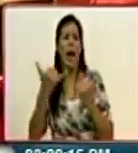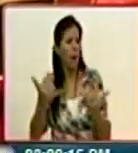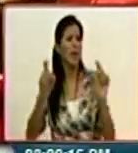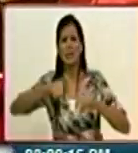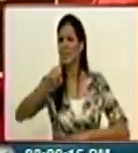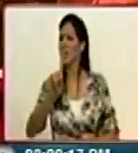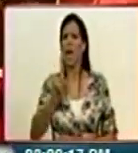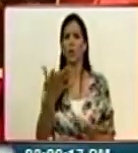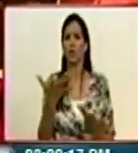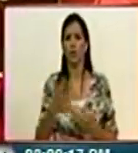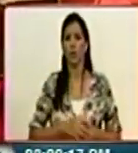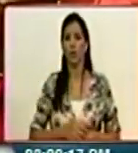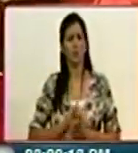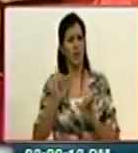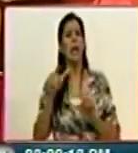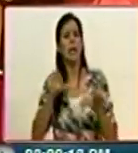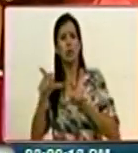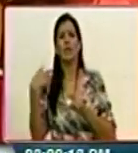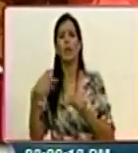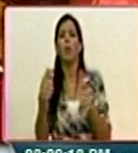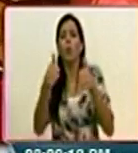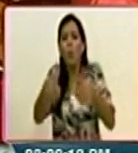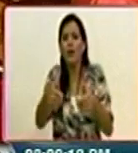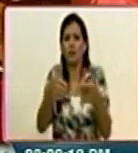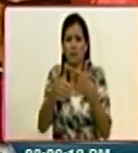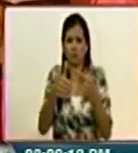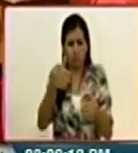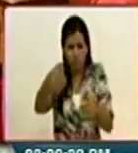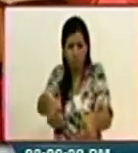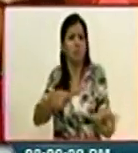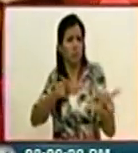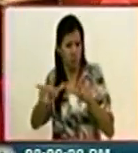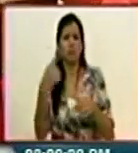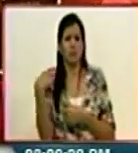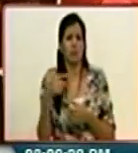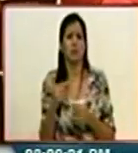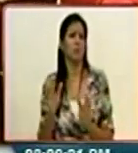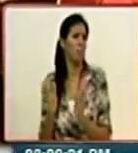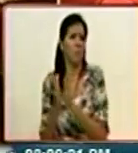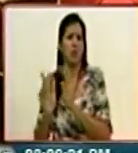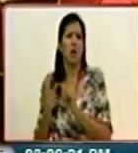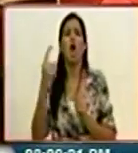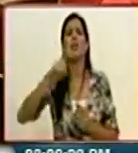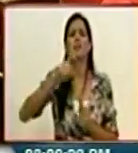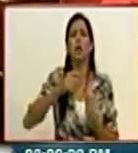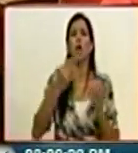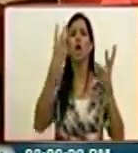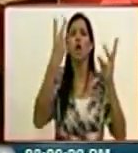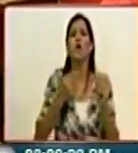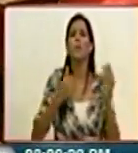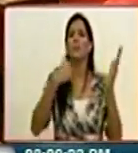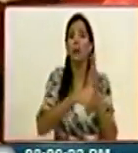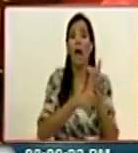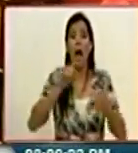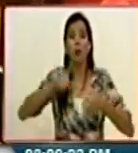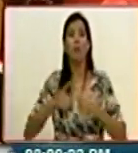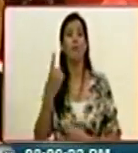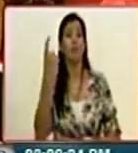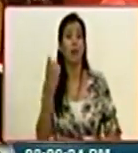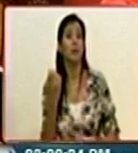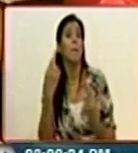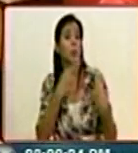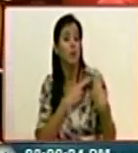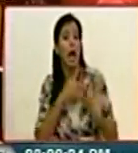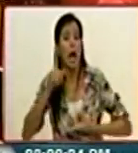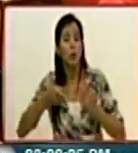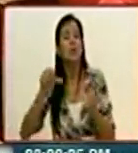necesario, porque ya están funcionando los sistemas de cartahuella. Además de que hemos estado observando de que hay algunos irresponsables también en